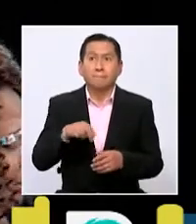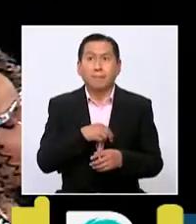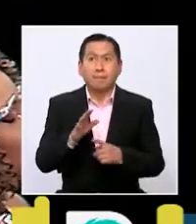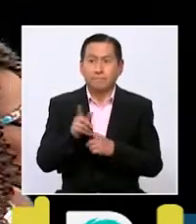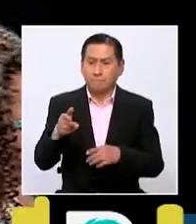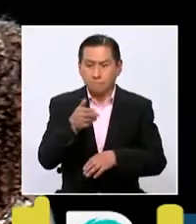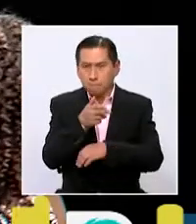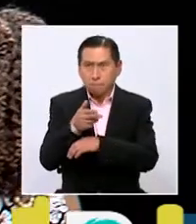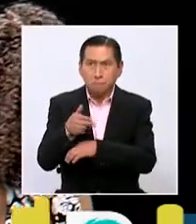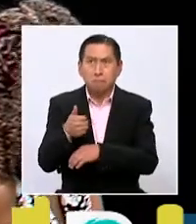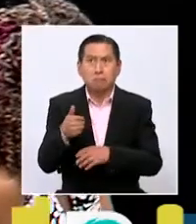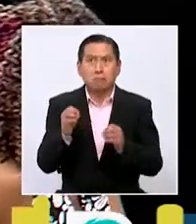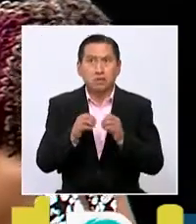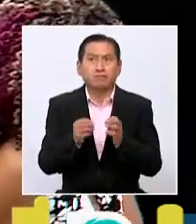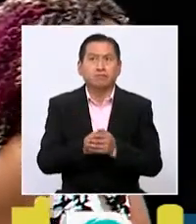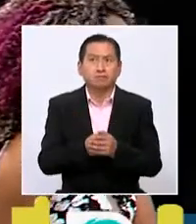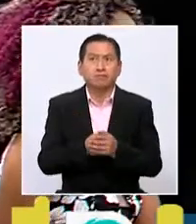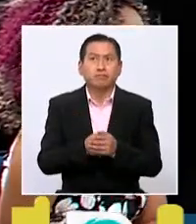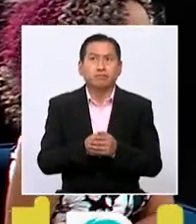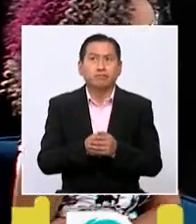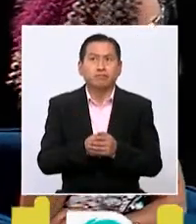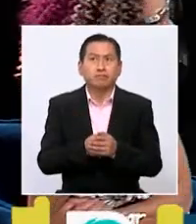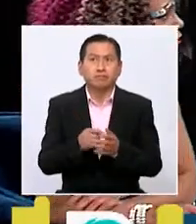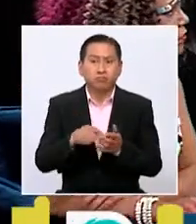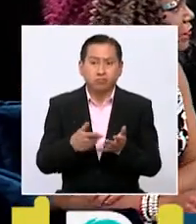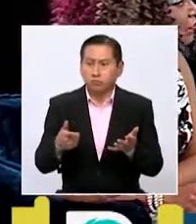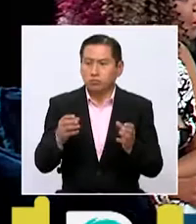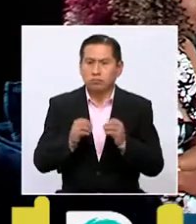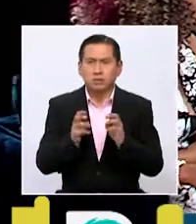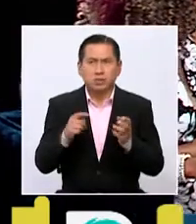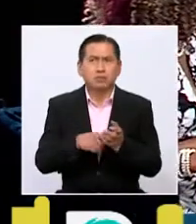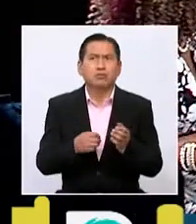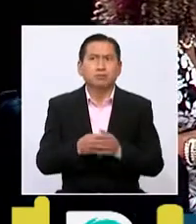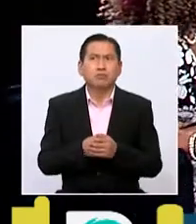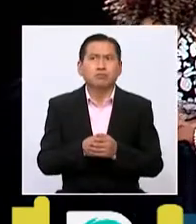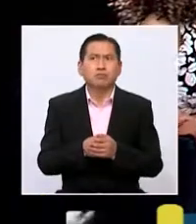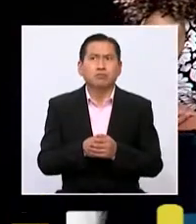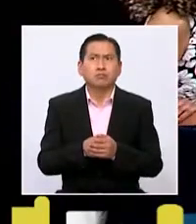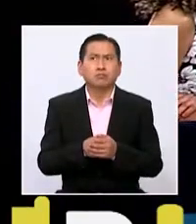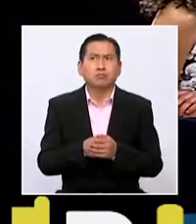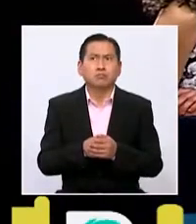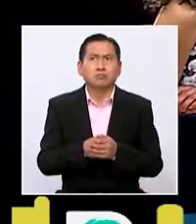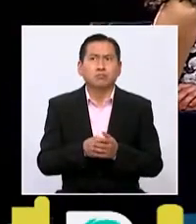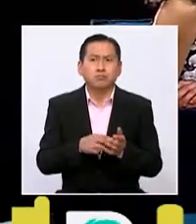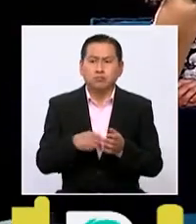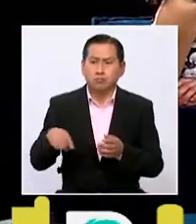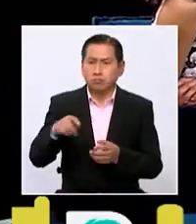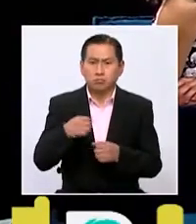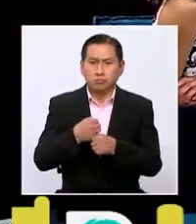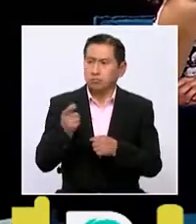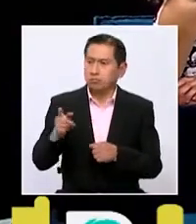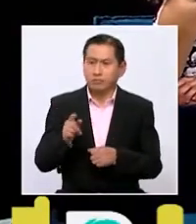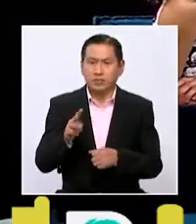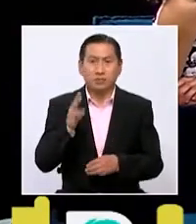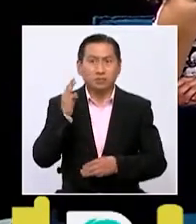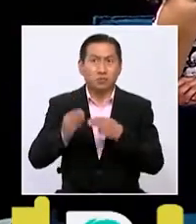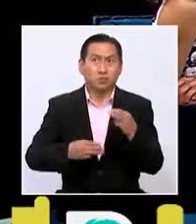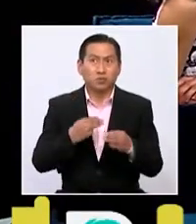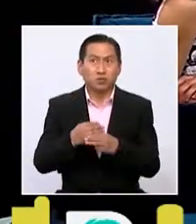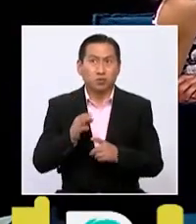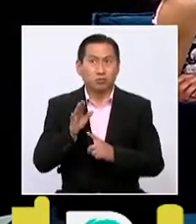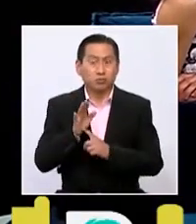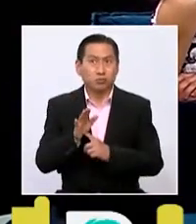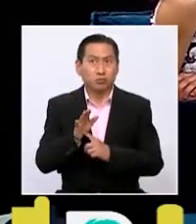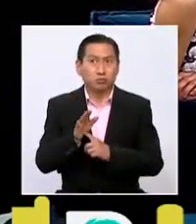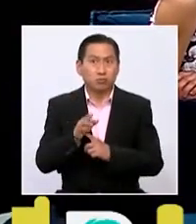de la cámara. Mm-hmm. Eso es número uno, eso nos hace único. Porque realmente lo que produce Telemundo, en el momento